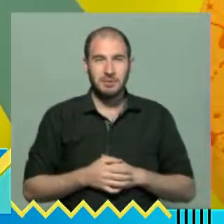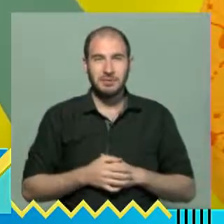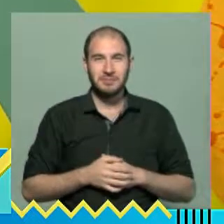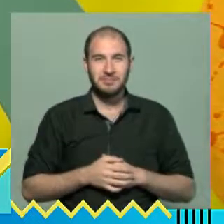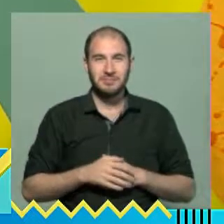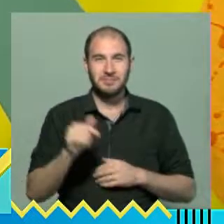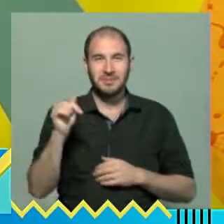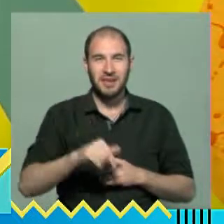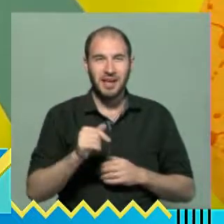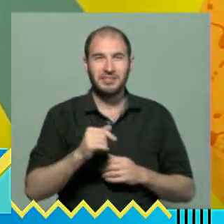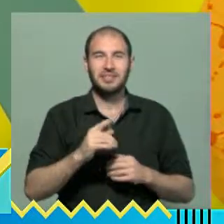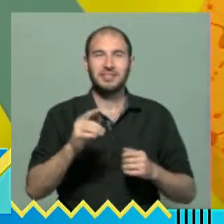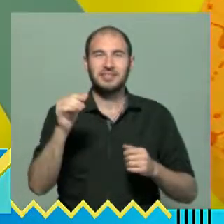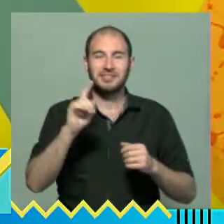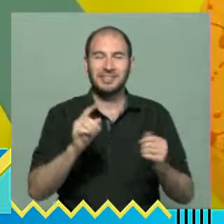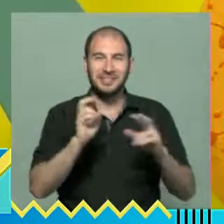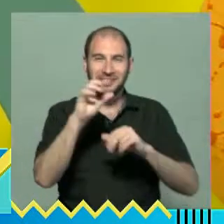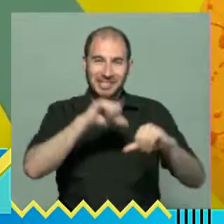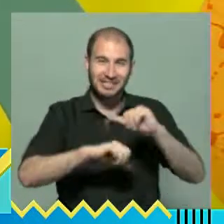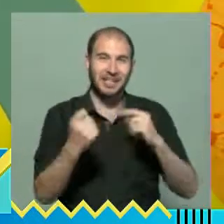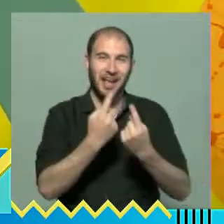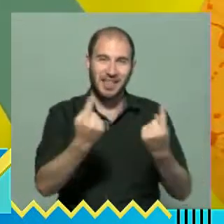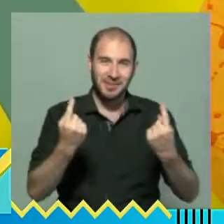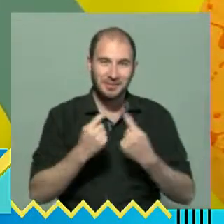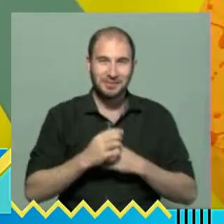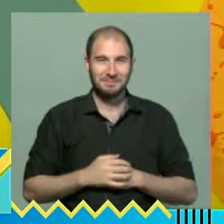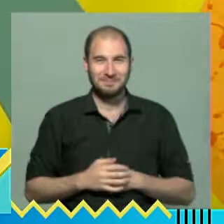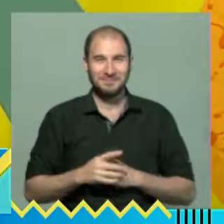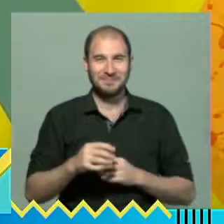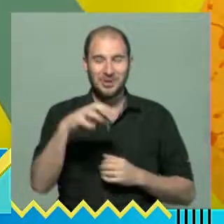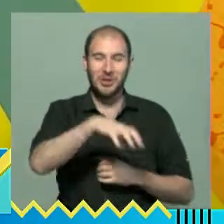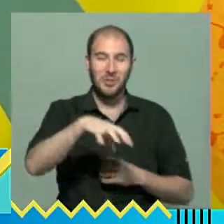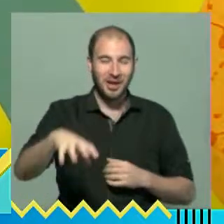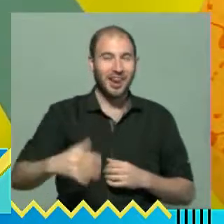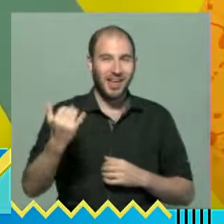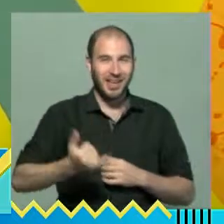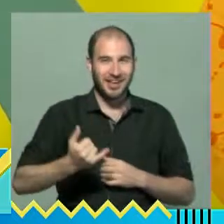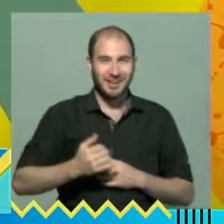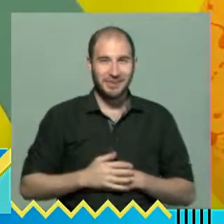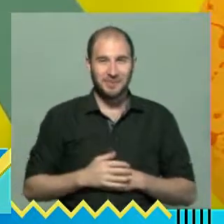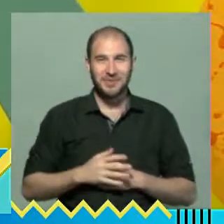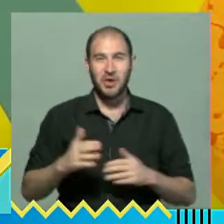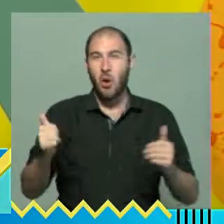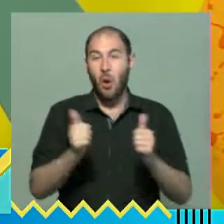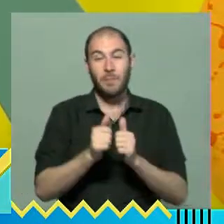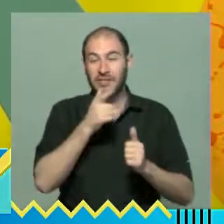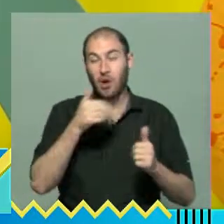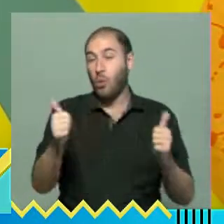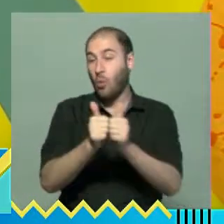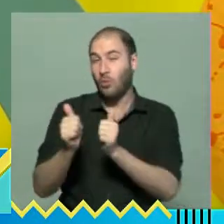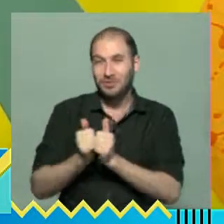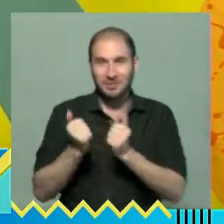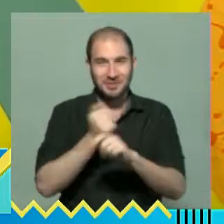esta tradición científica de que cada ciencia tiene su lugar y no se junta con nadie.